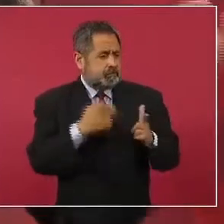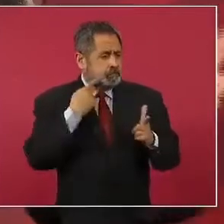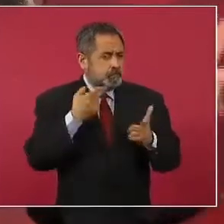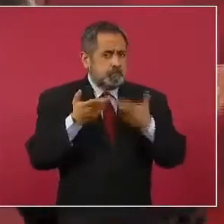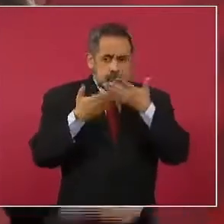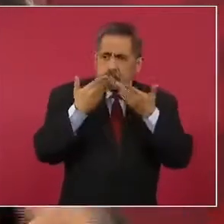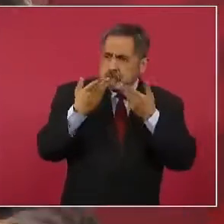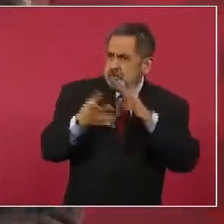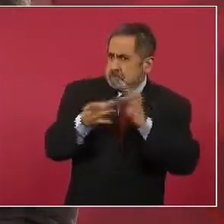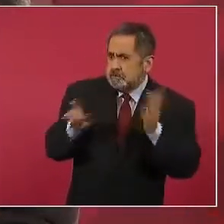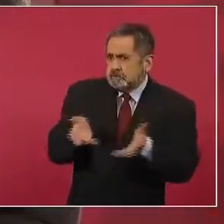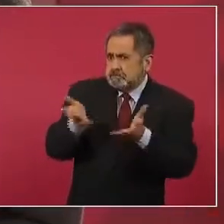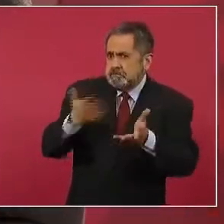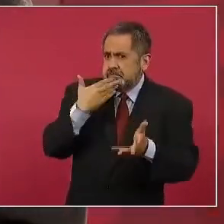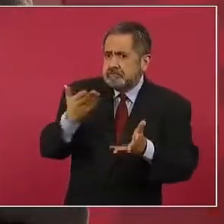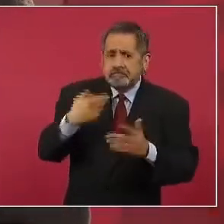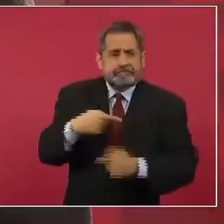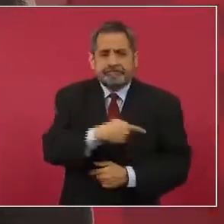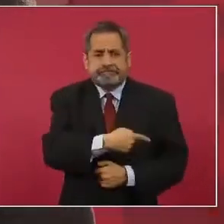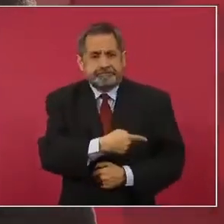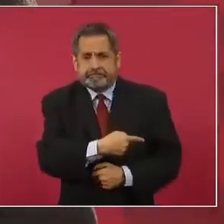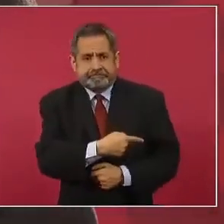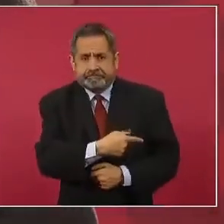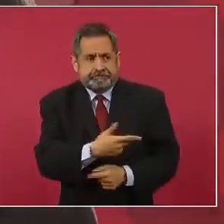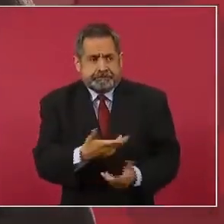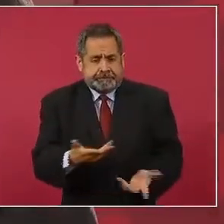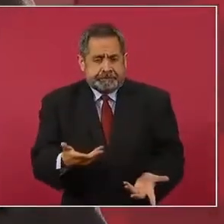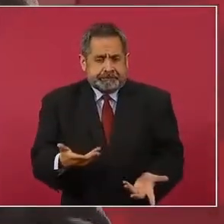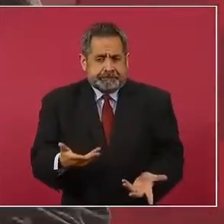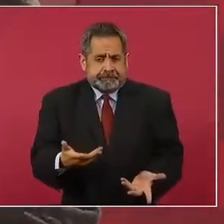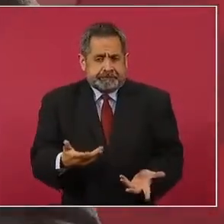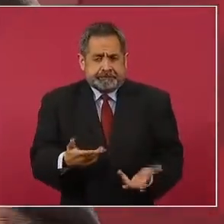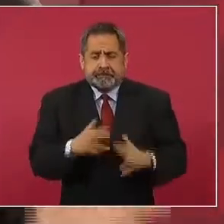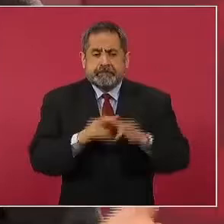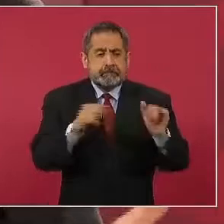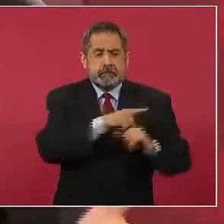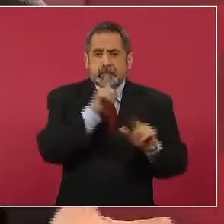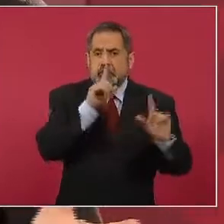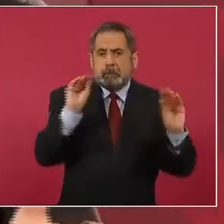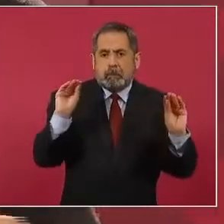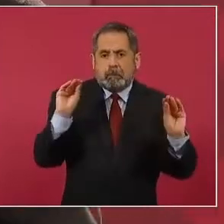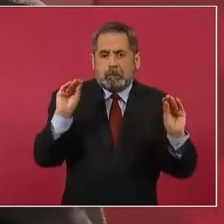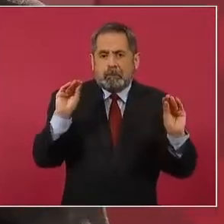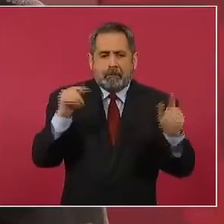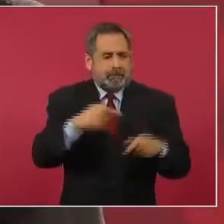que es soberano sea el que decida.